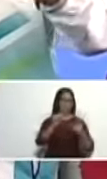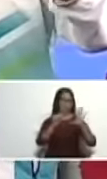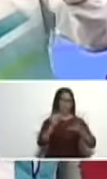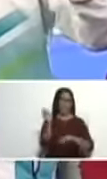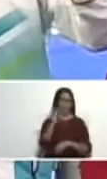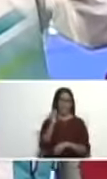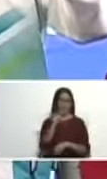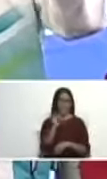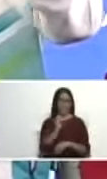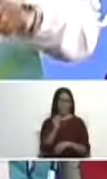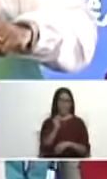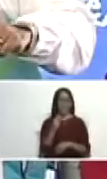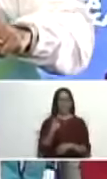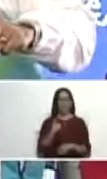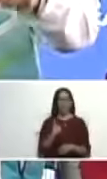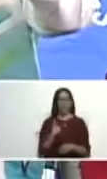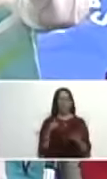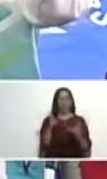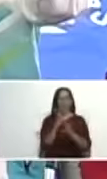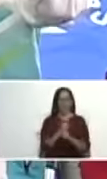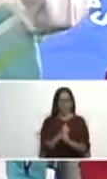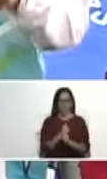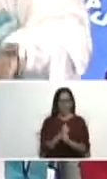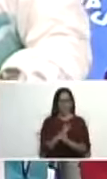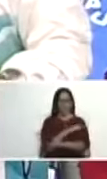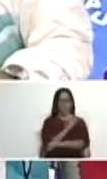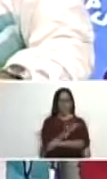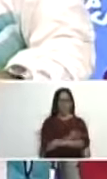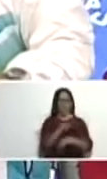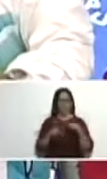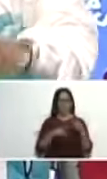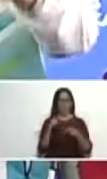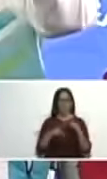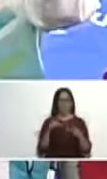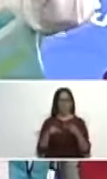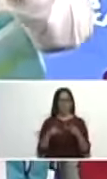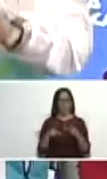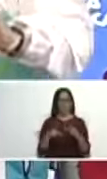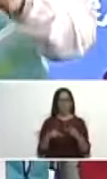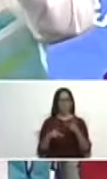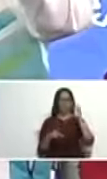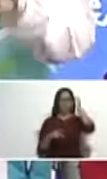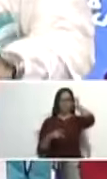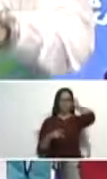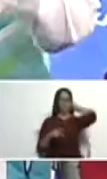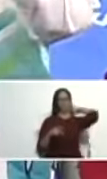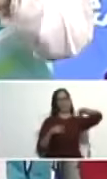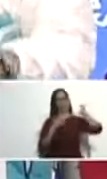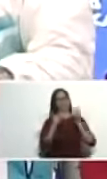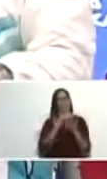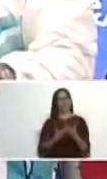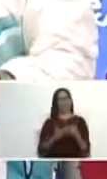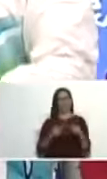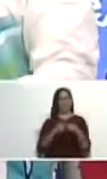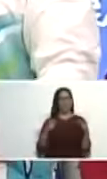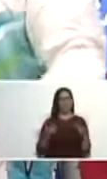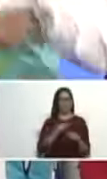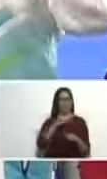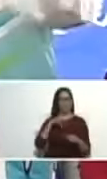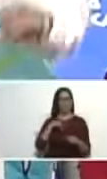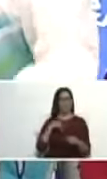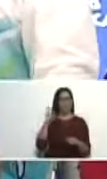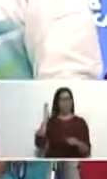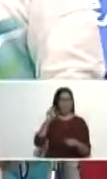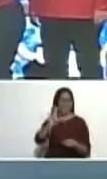semestre y yo confío en la fuerza productiva que va a garantizar el crecimiento de nuestro país en